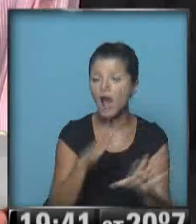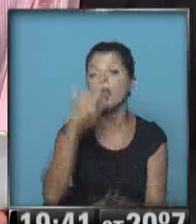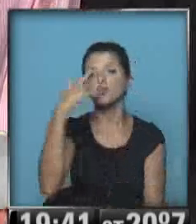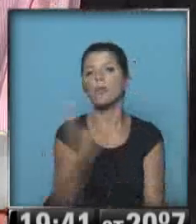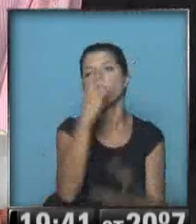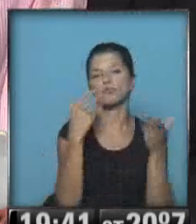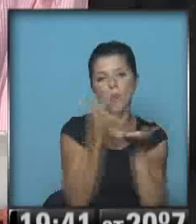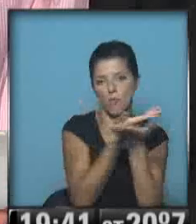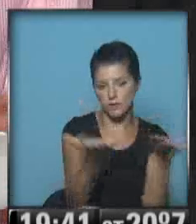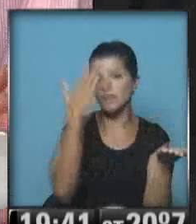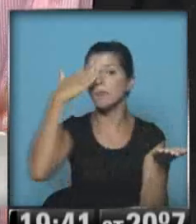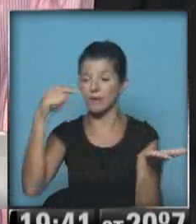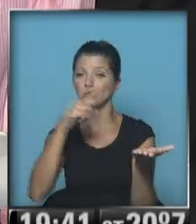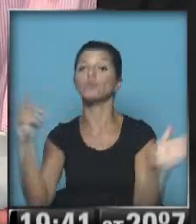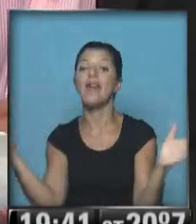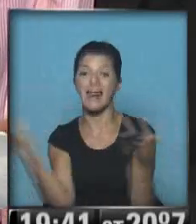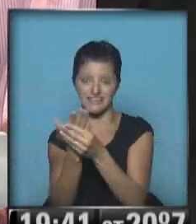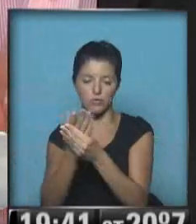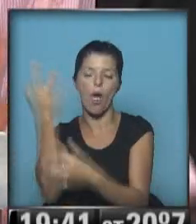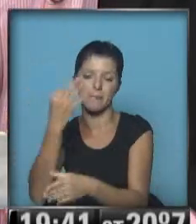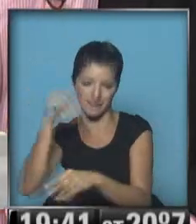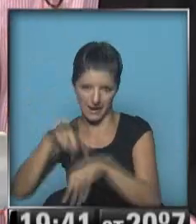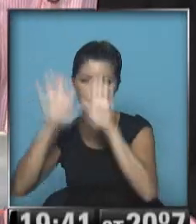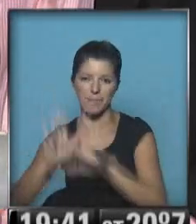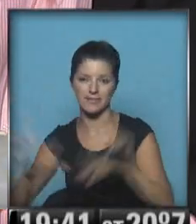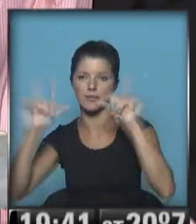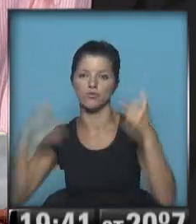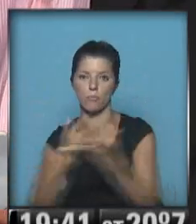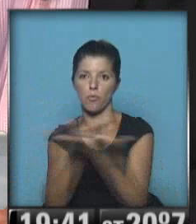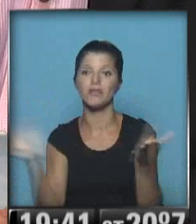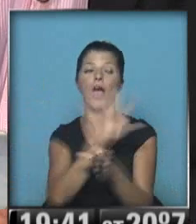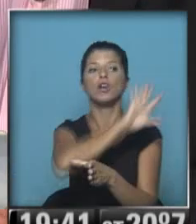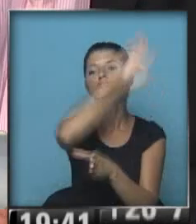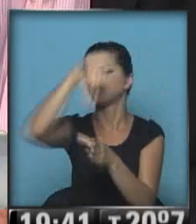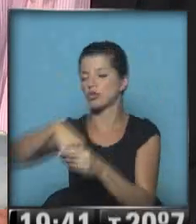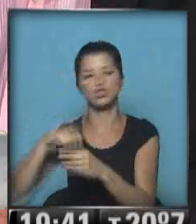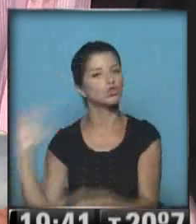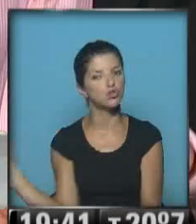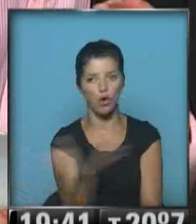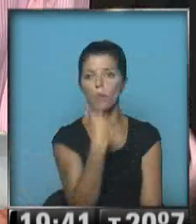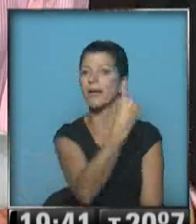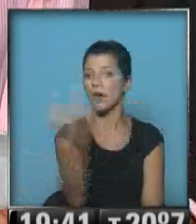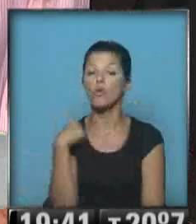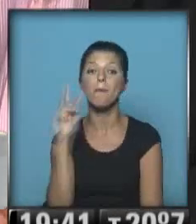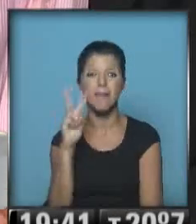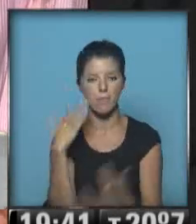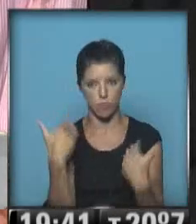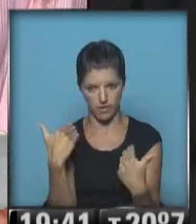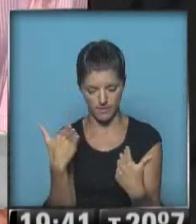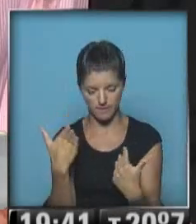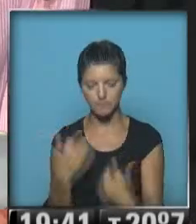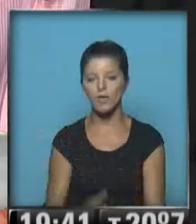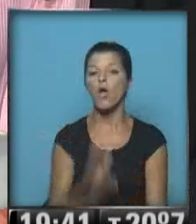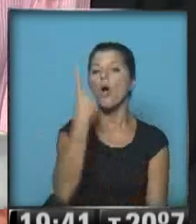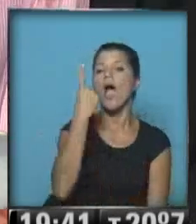que está preparando la televisión pública espero creo van a estar colgados ahí para que cada uno los pueda ver un comentario que es importante